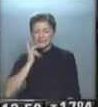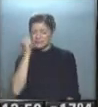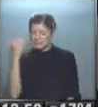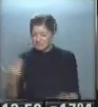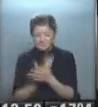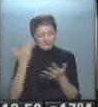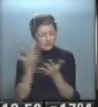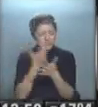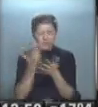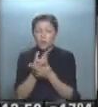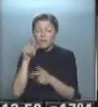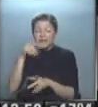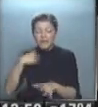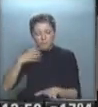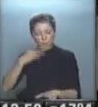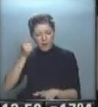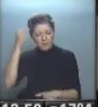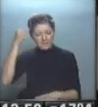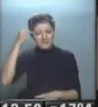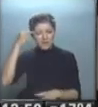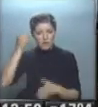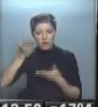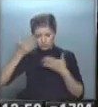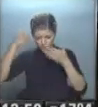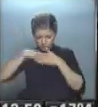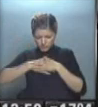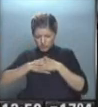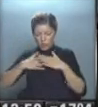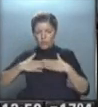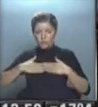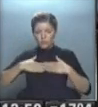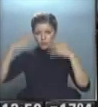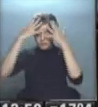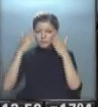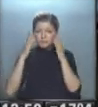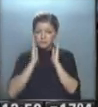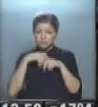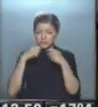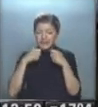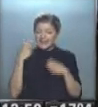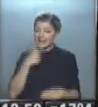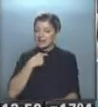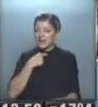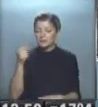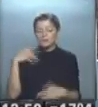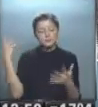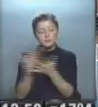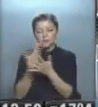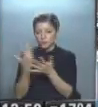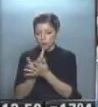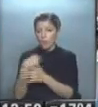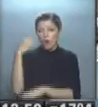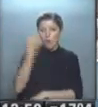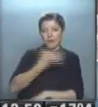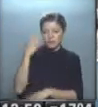obligaban a no usar algo que ella consideraba que era parte de su vestimenta y no tenía ganas de dejar de usar. Entonces hay como, digamos, muchas vueltas de tuerca en